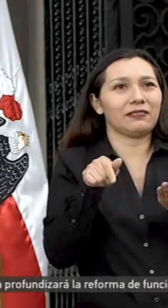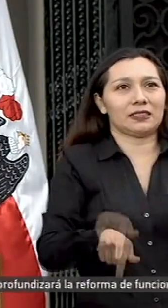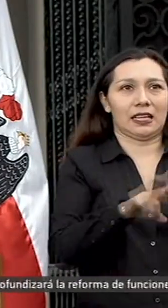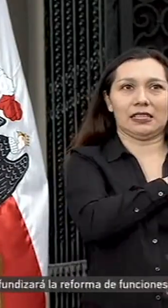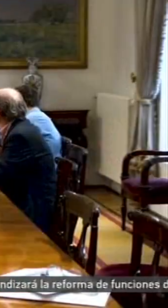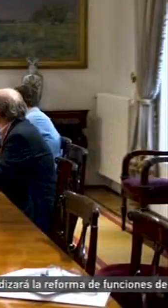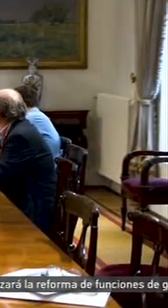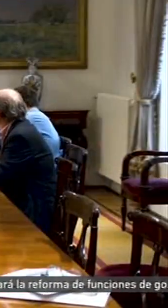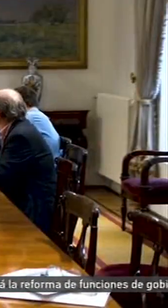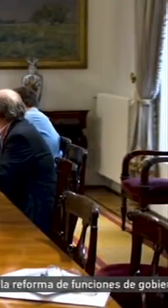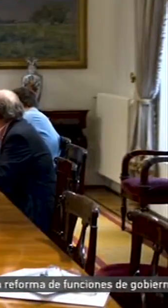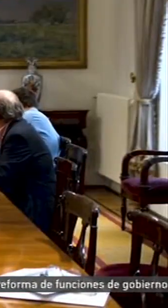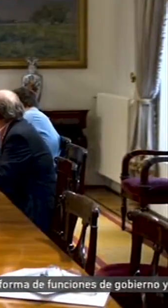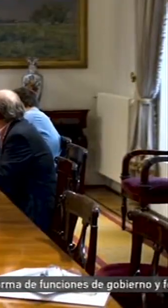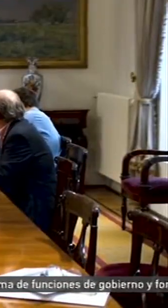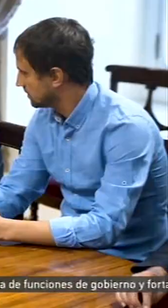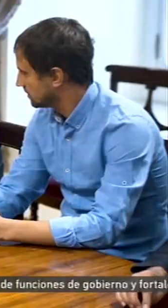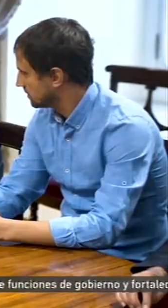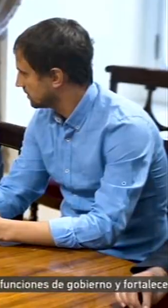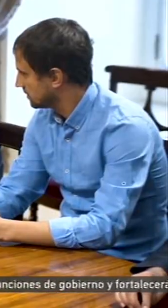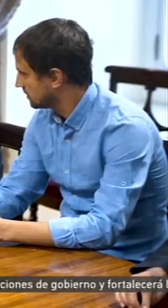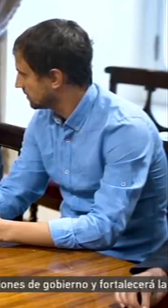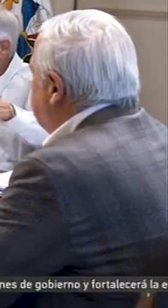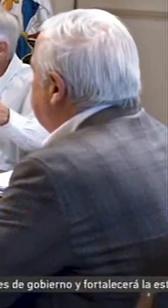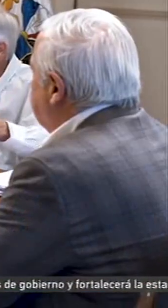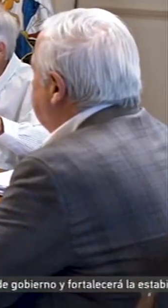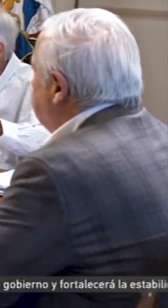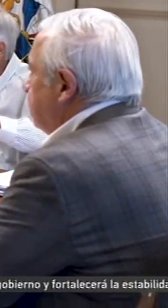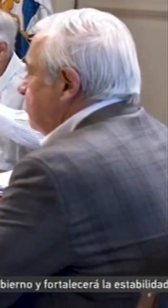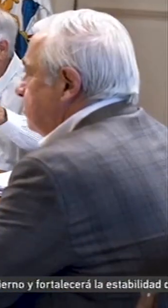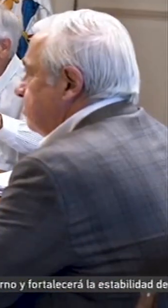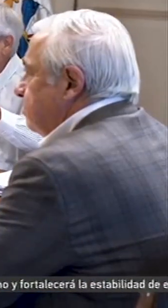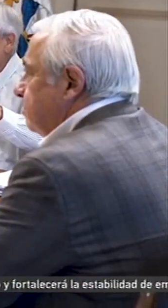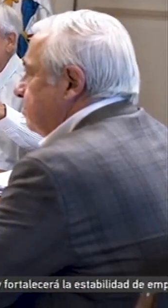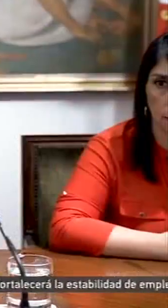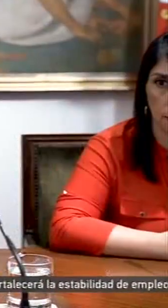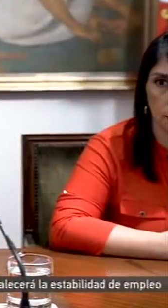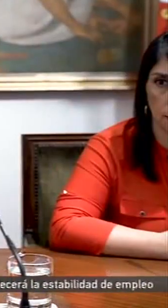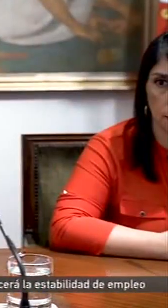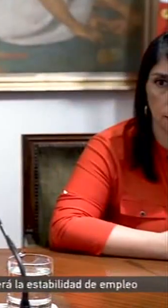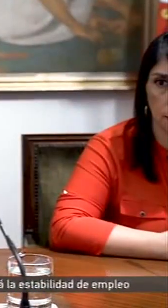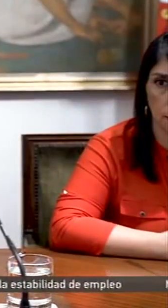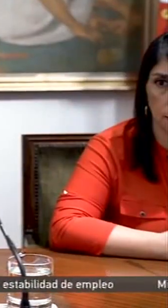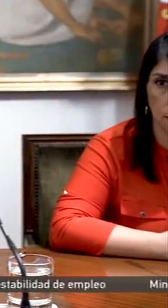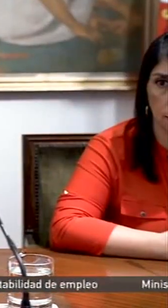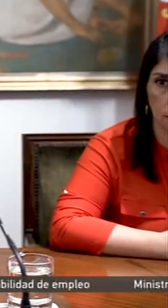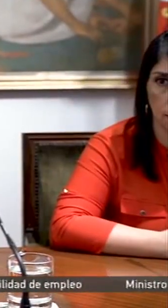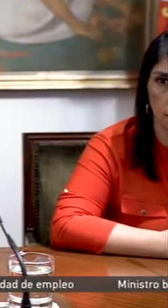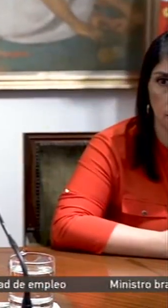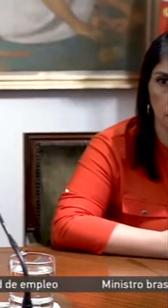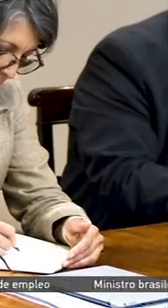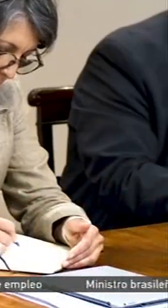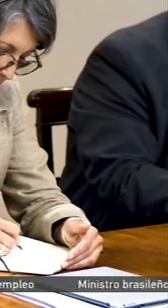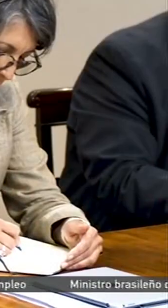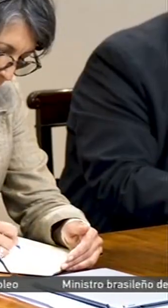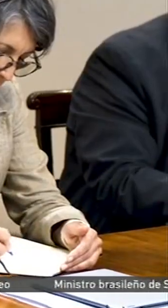en nuestro país. Tras una reunión con un equipo de científicos y con el gabinete ministerial, el presidente Sebastián Piñera determinó